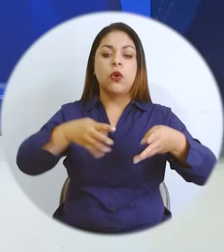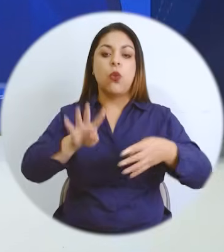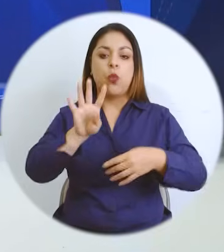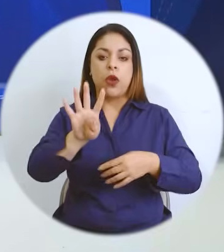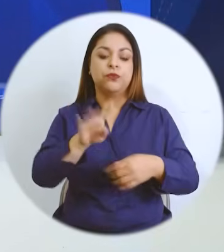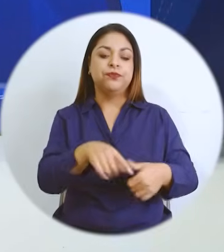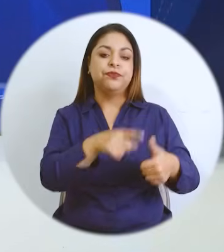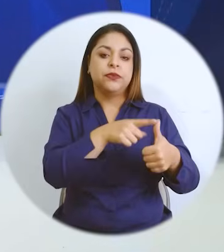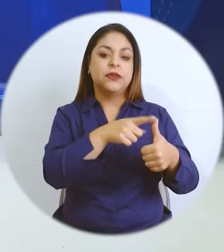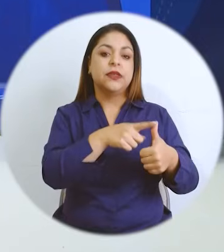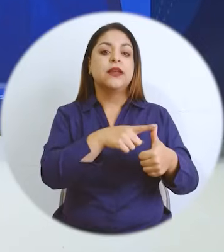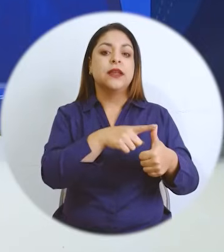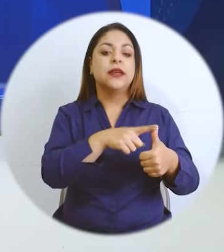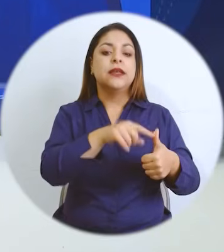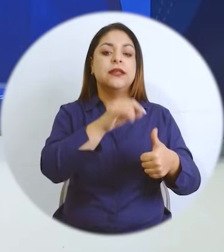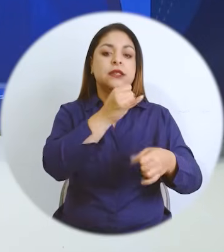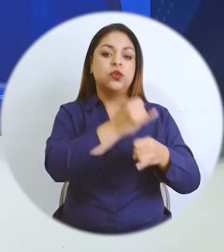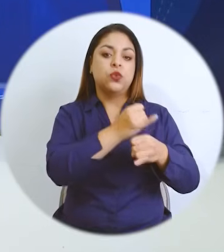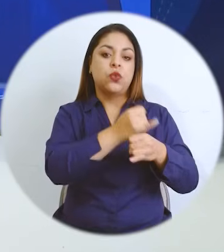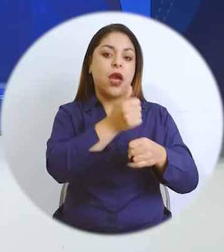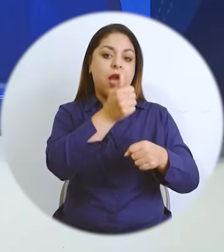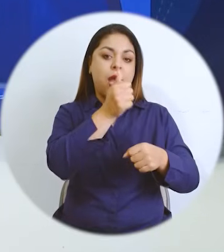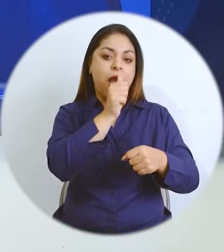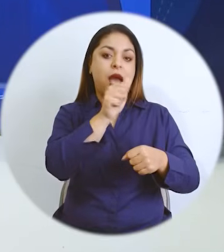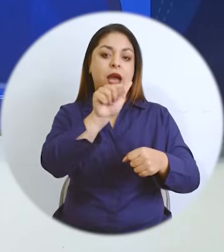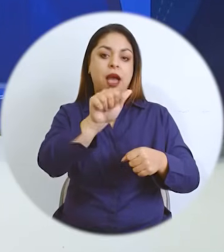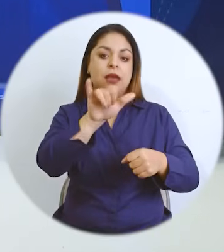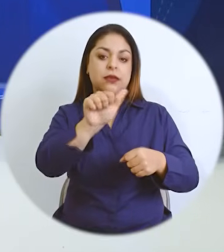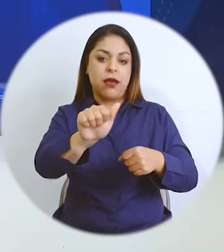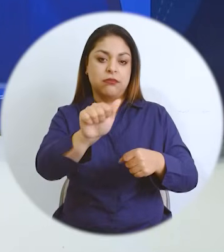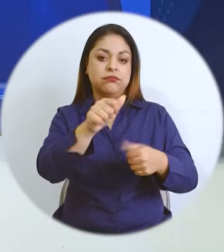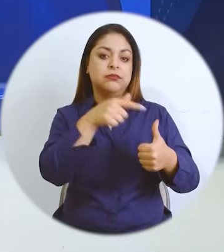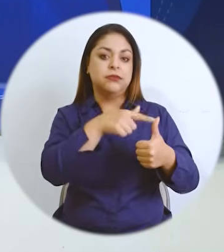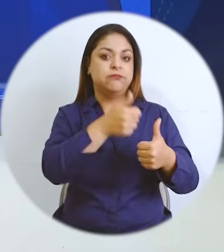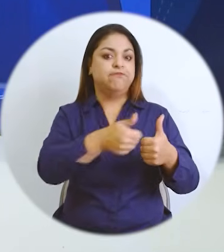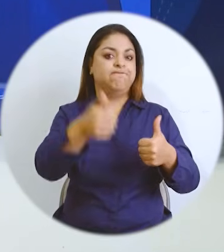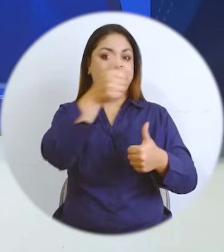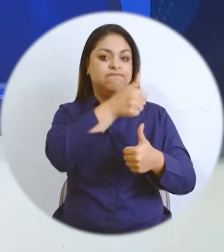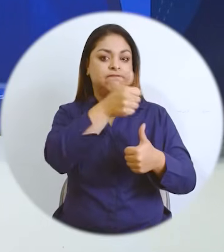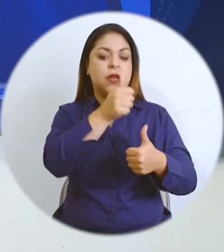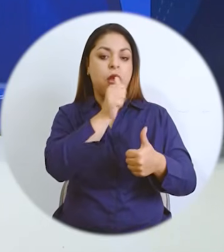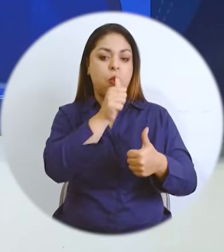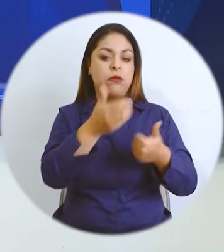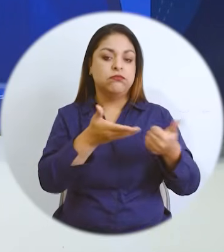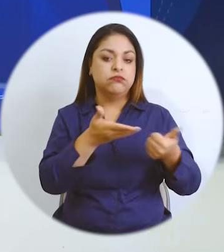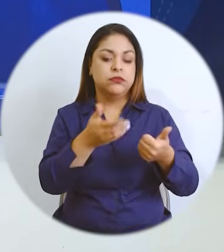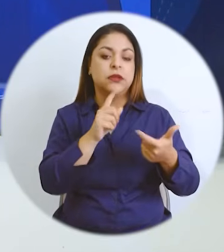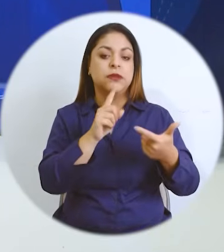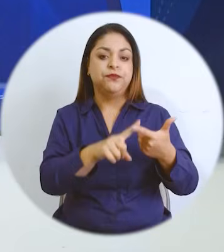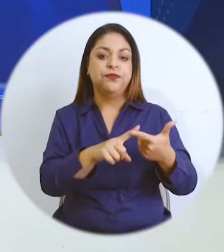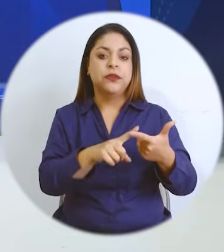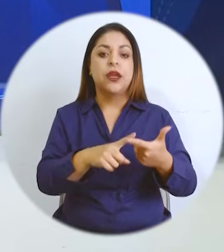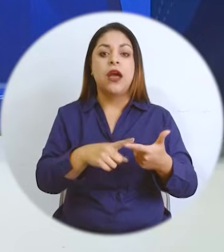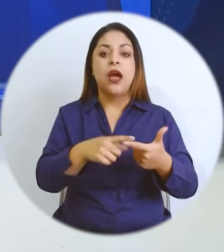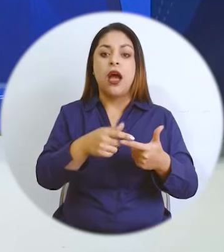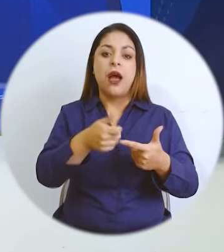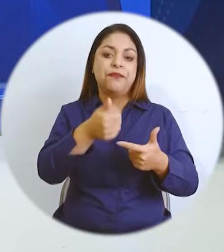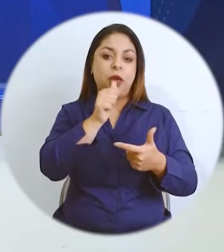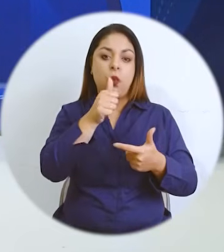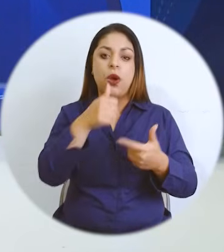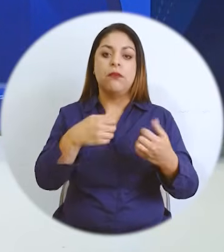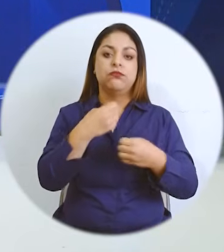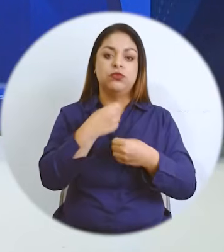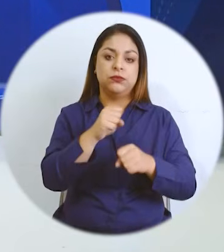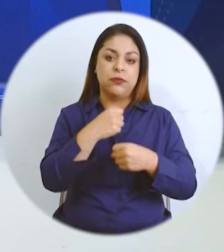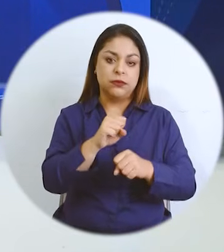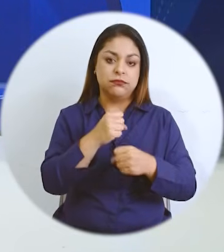El Instituto de Acueductos y Alcantarillados, como el ente rector en el servicio de agua potable; los acueductos municipales, aquellas